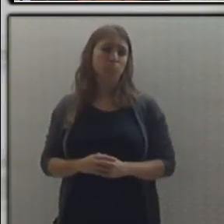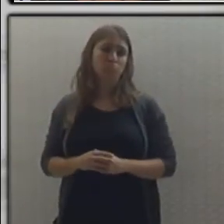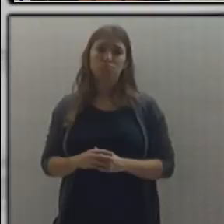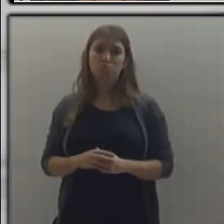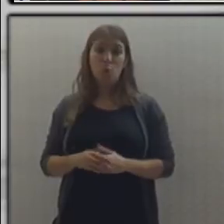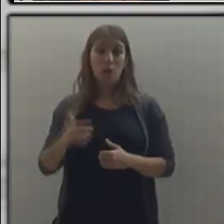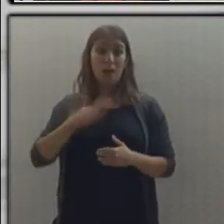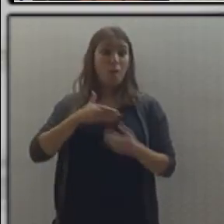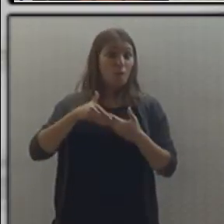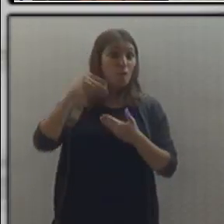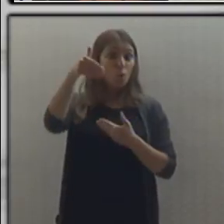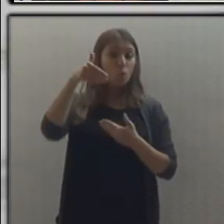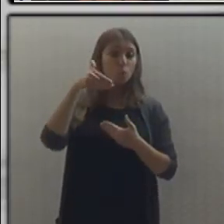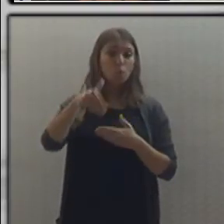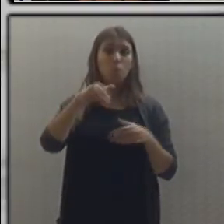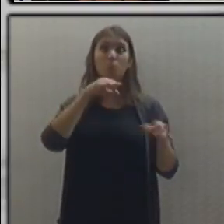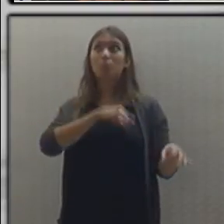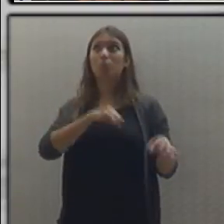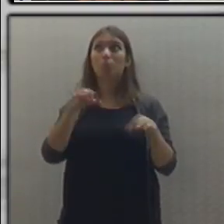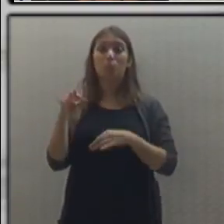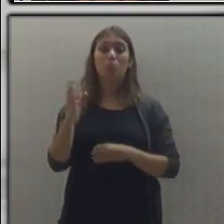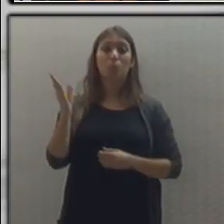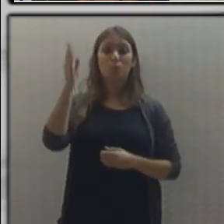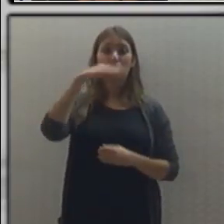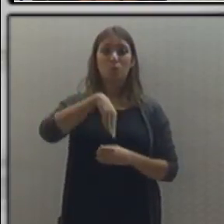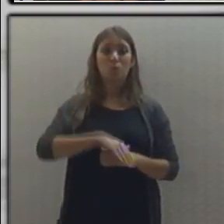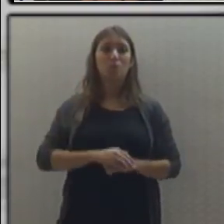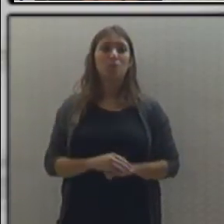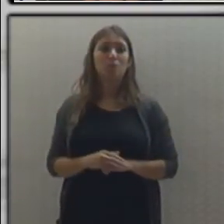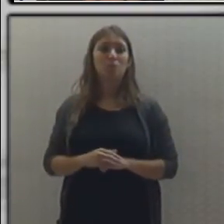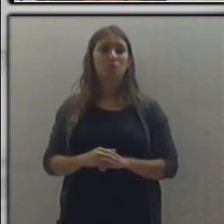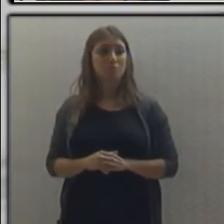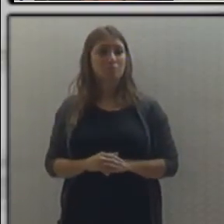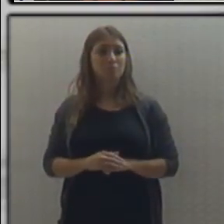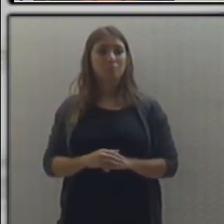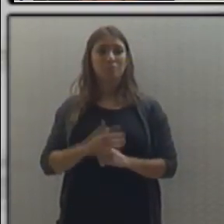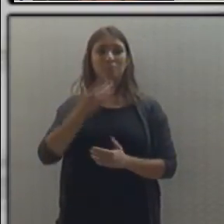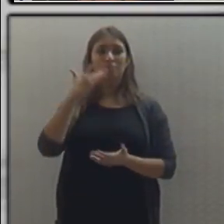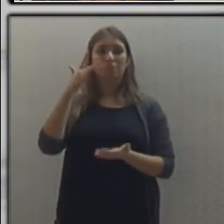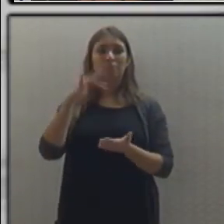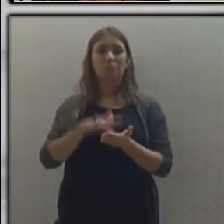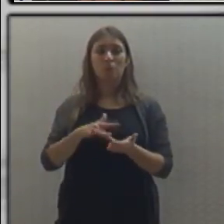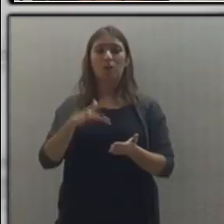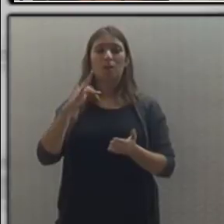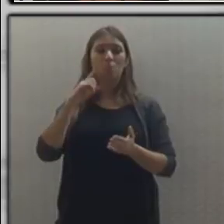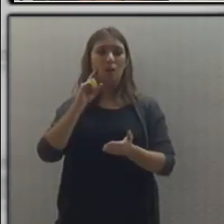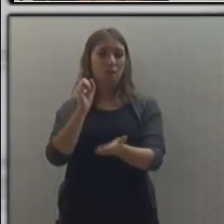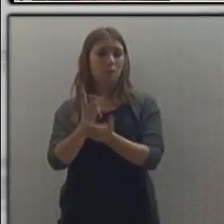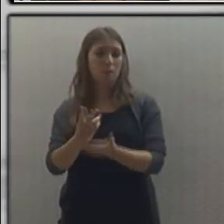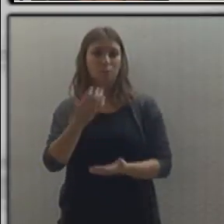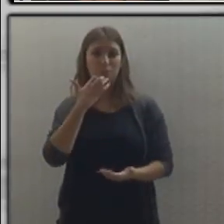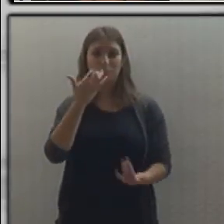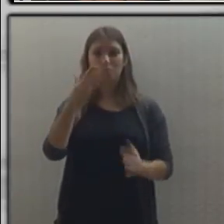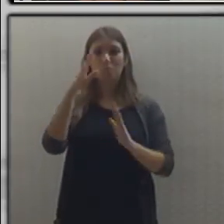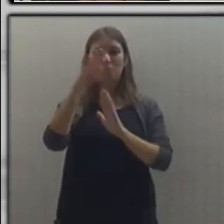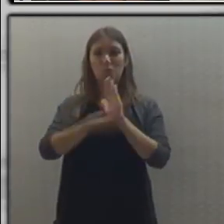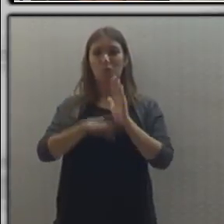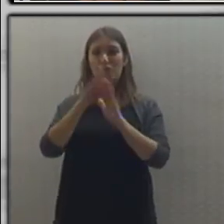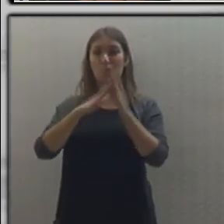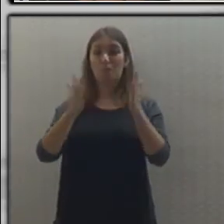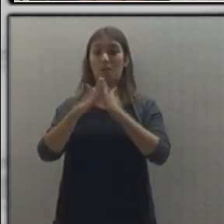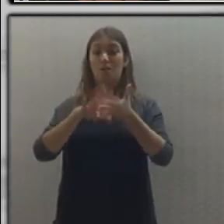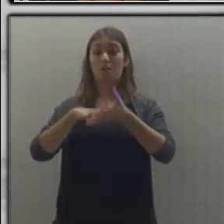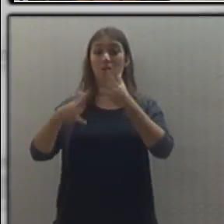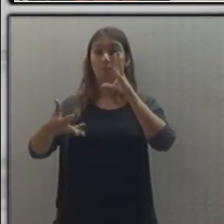para nuestro futuro. Y es por eso que se generan esos nuevos retos, como son los programas de adaptación de